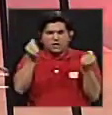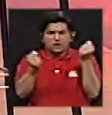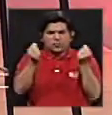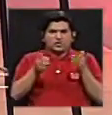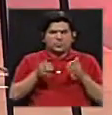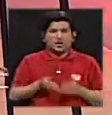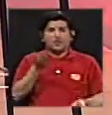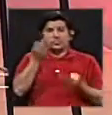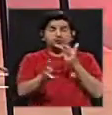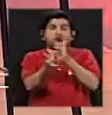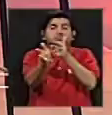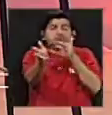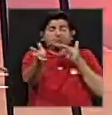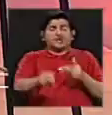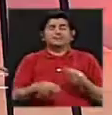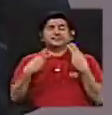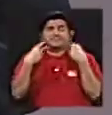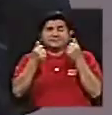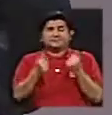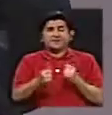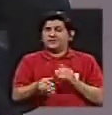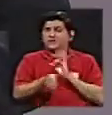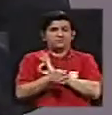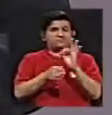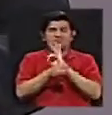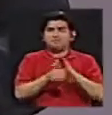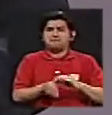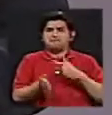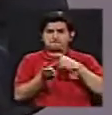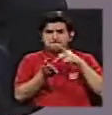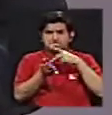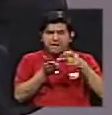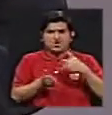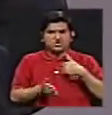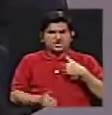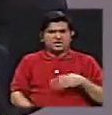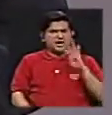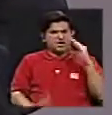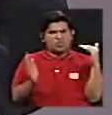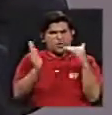podía colapsar, sí, rápidamente, con unos peajes de...